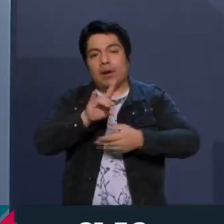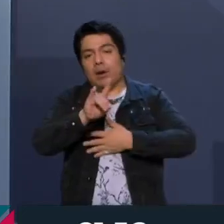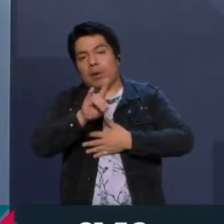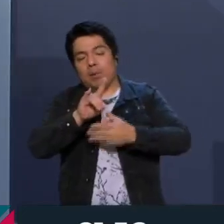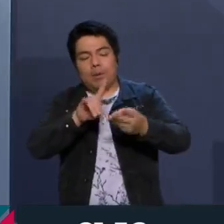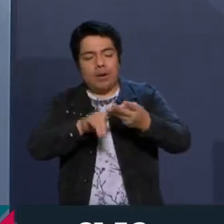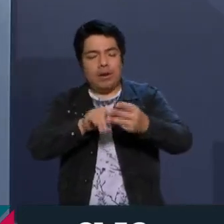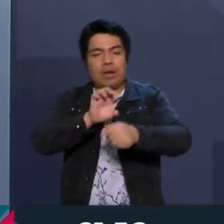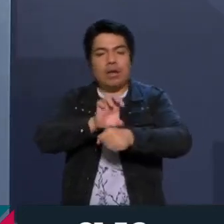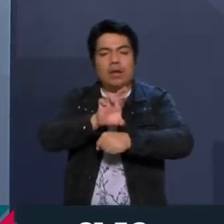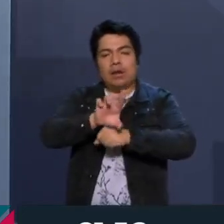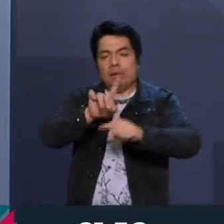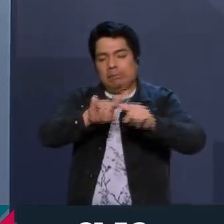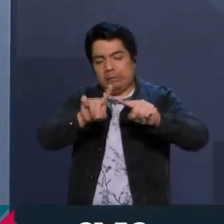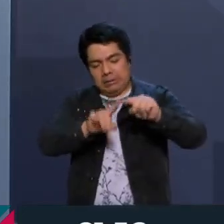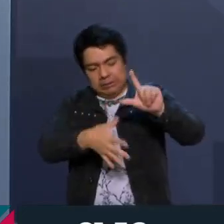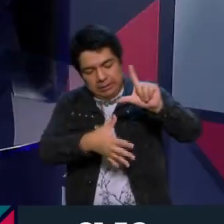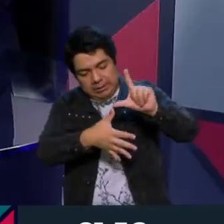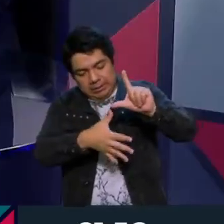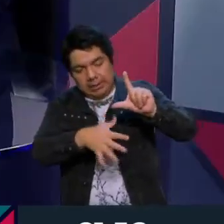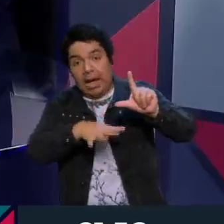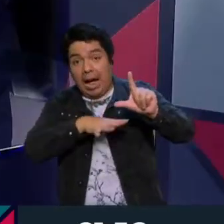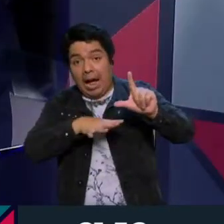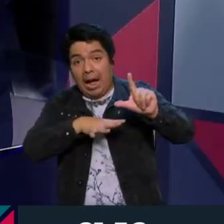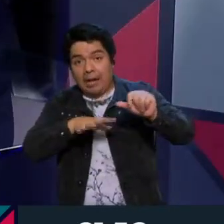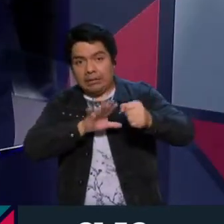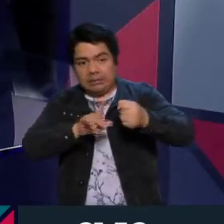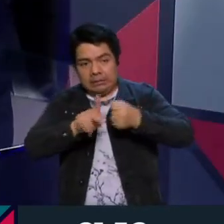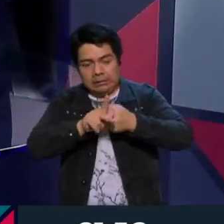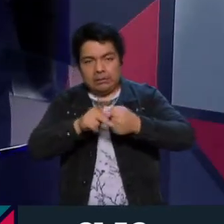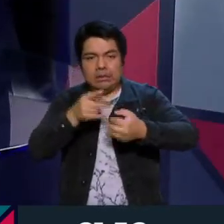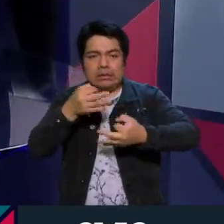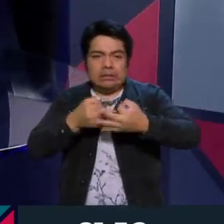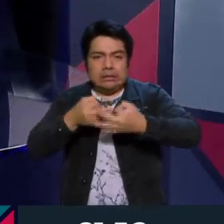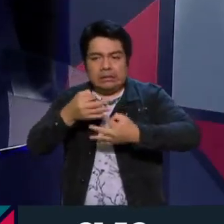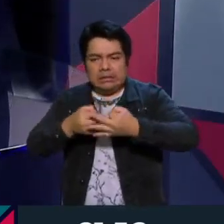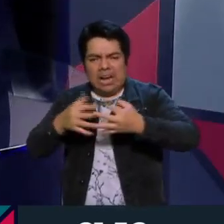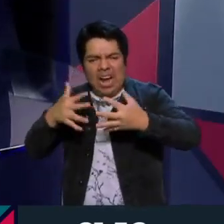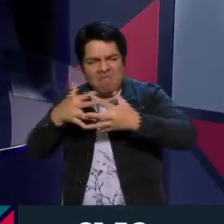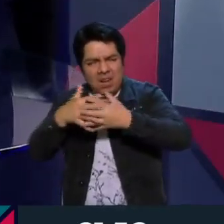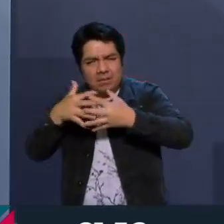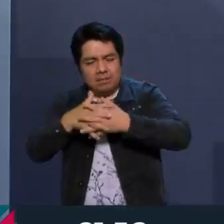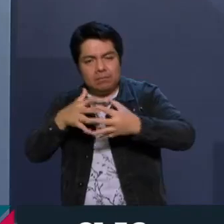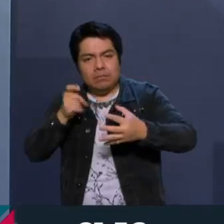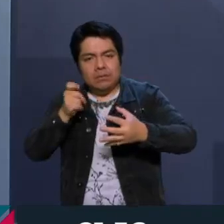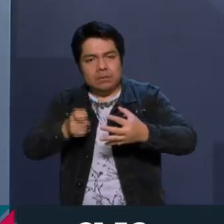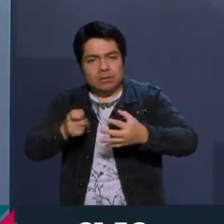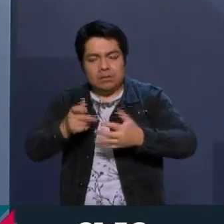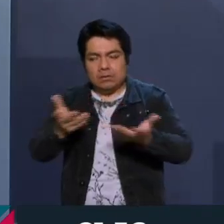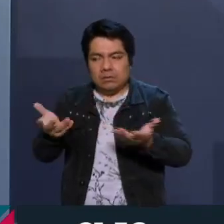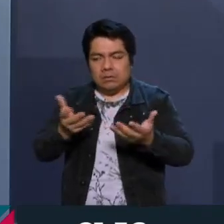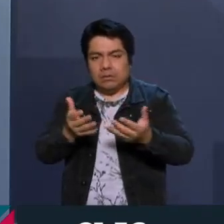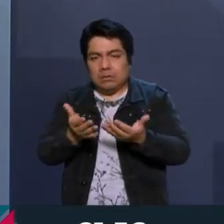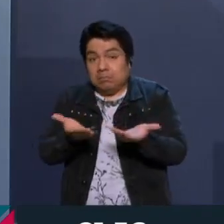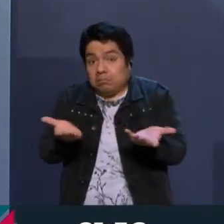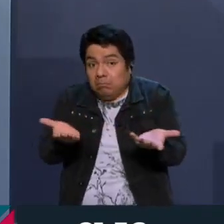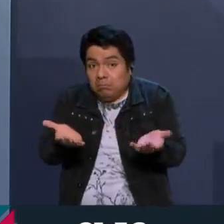Ecuador, en muchas latitudes de Latinoamérica. Esta guerra jurídica, ¿considera usted que está dentro del panorama